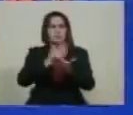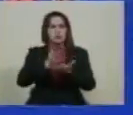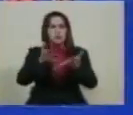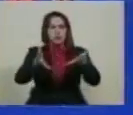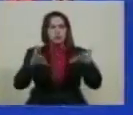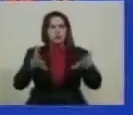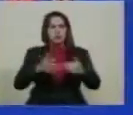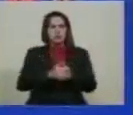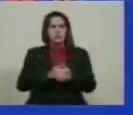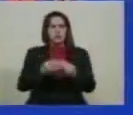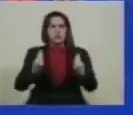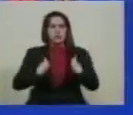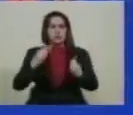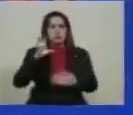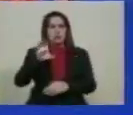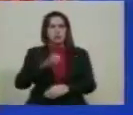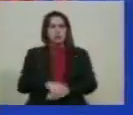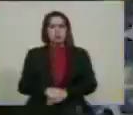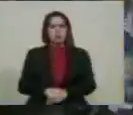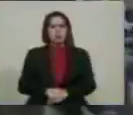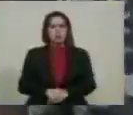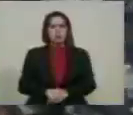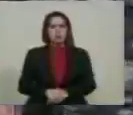¡Que viva la patria!